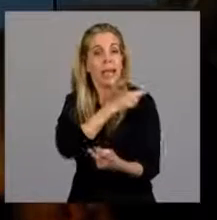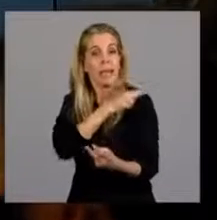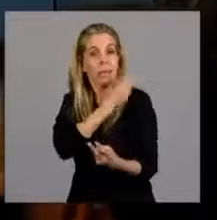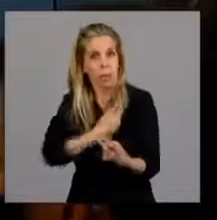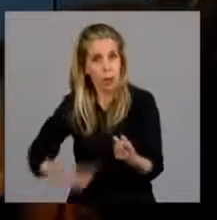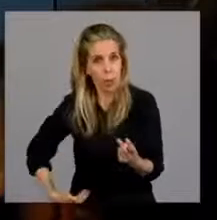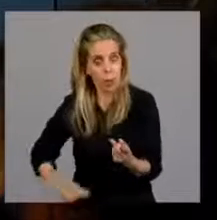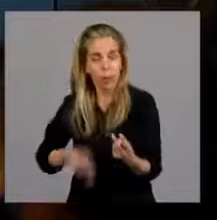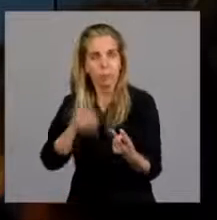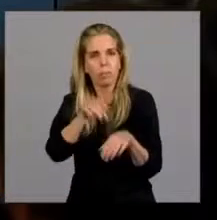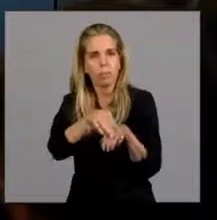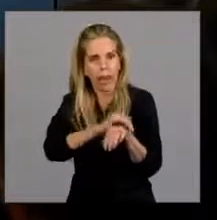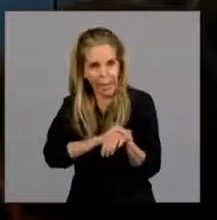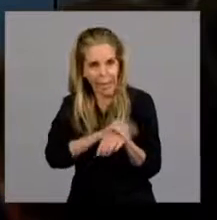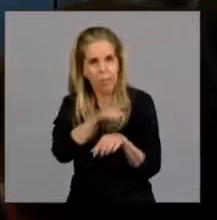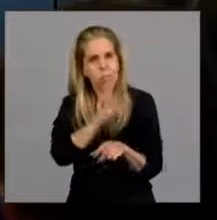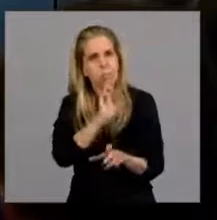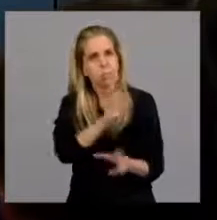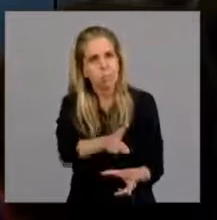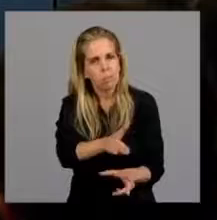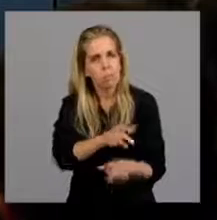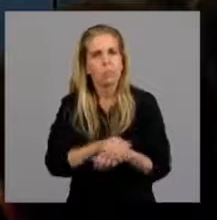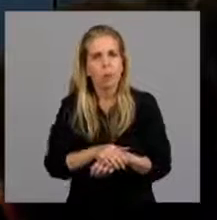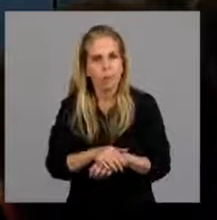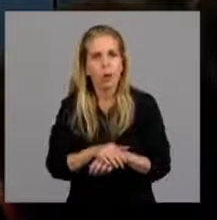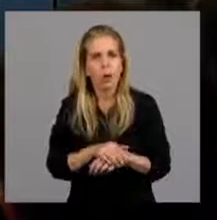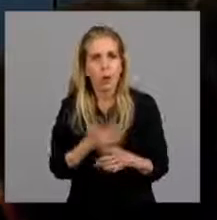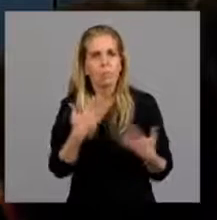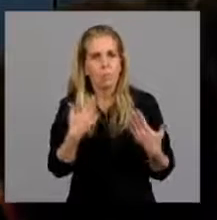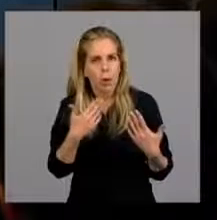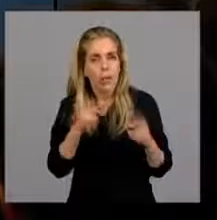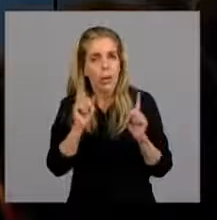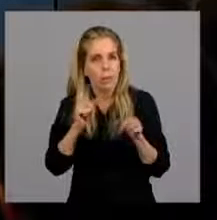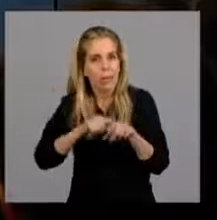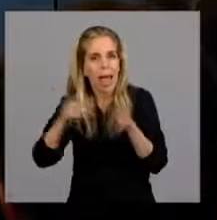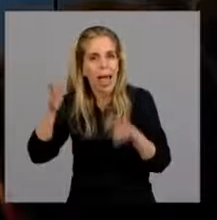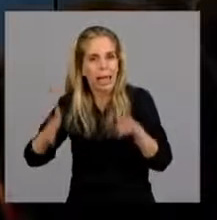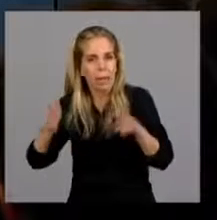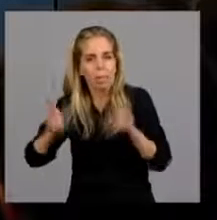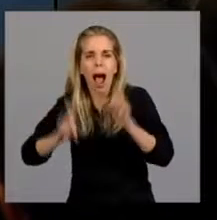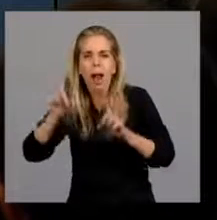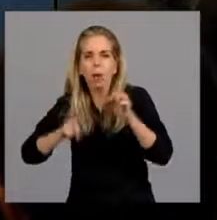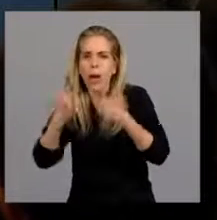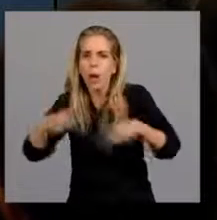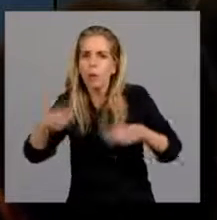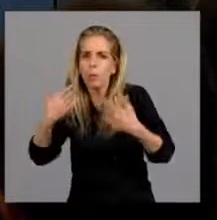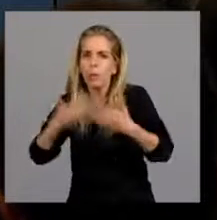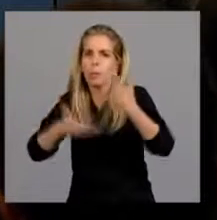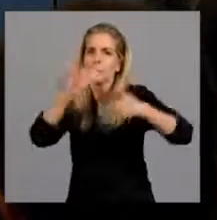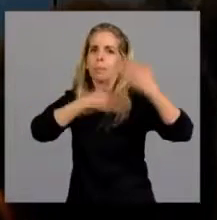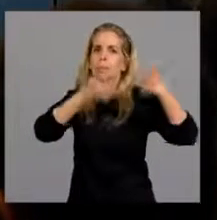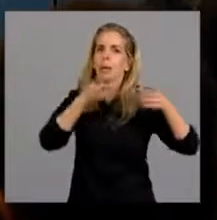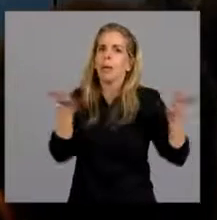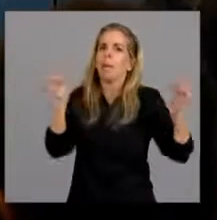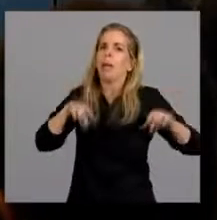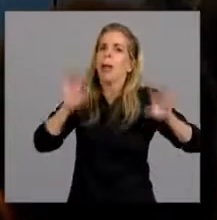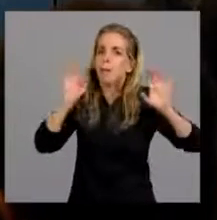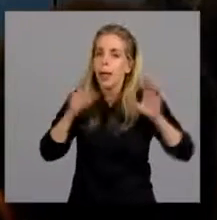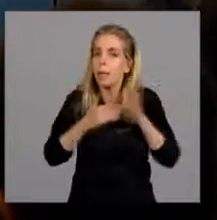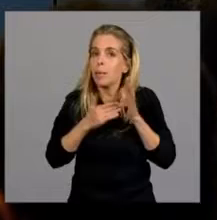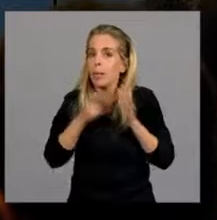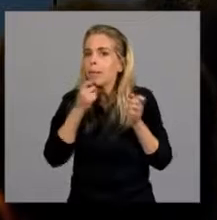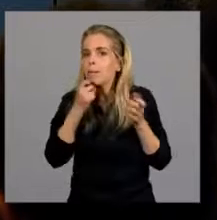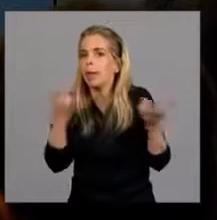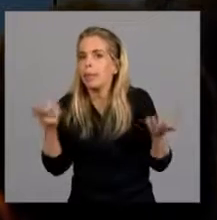porteño, en un momento dijo que se podría dar marcha atrás en algunas actividades según los casos que vayan aumentando.